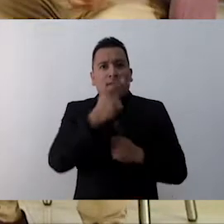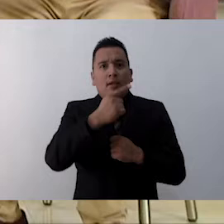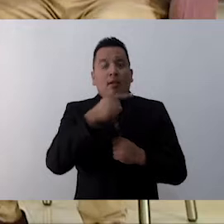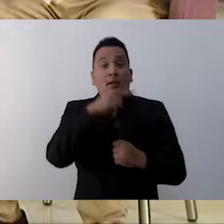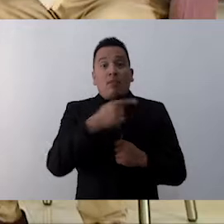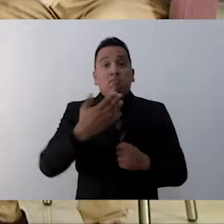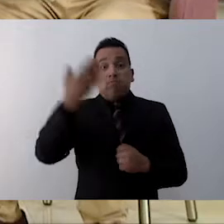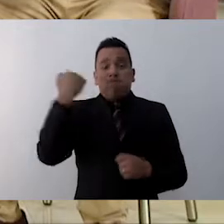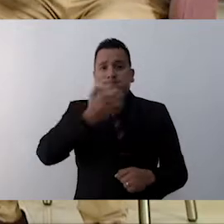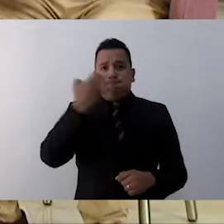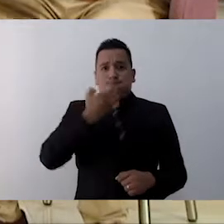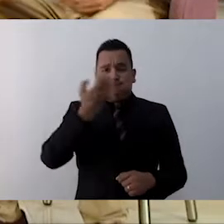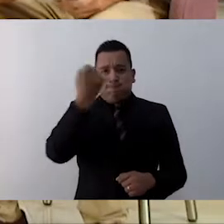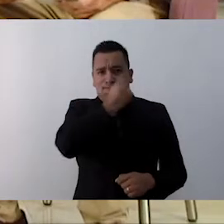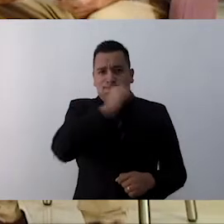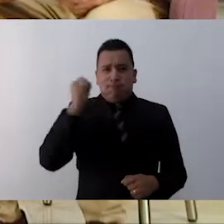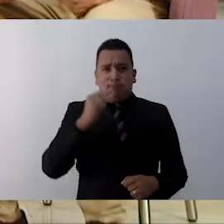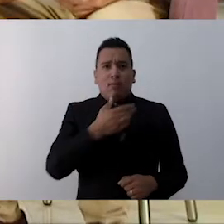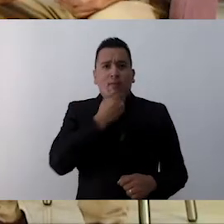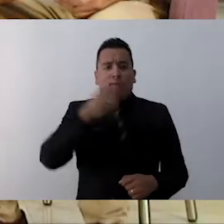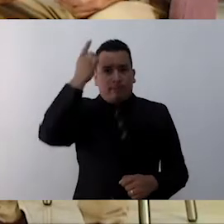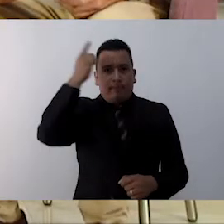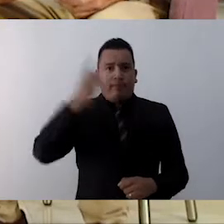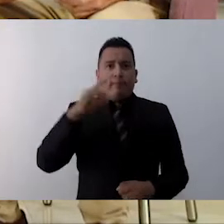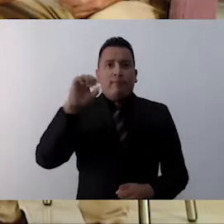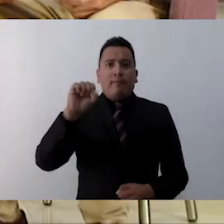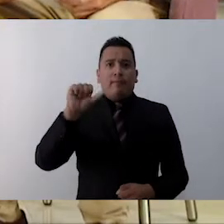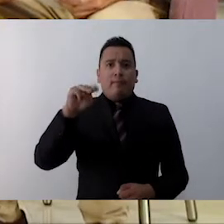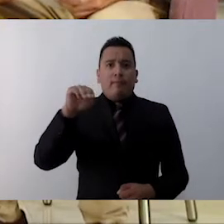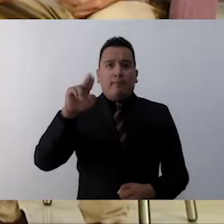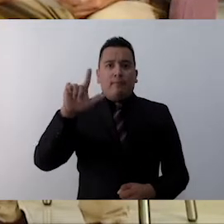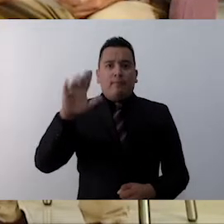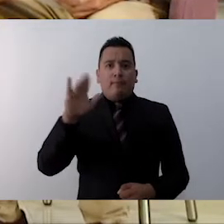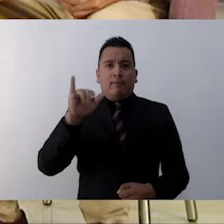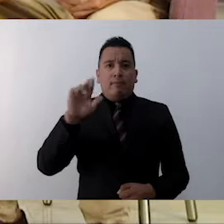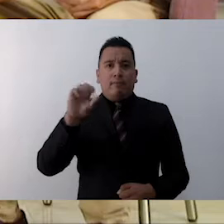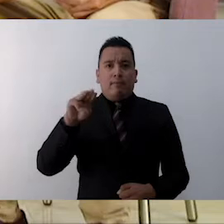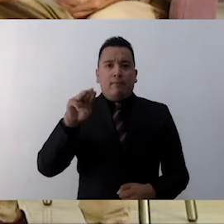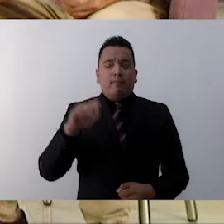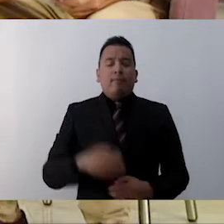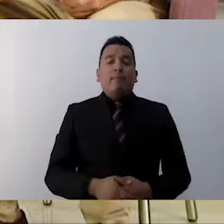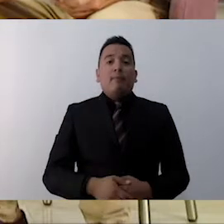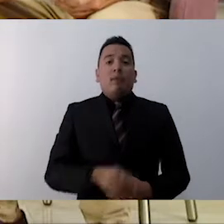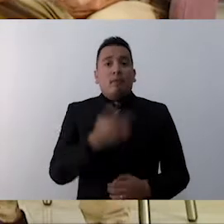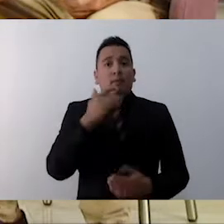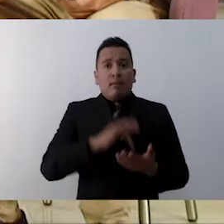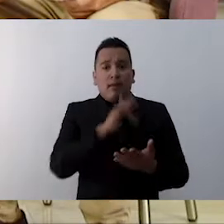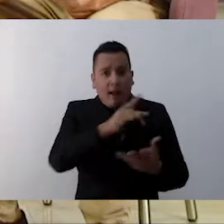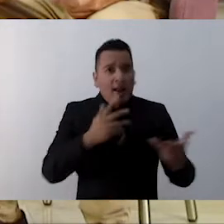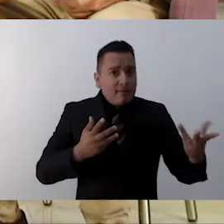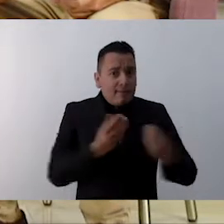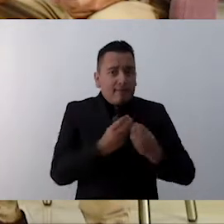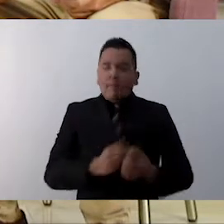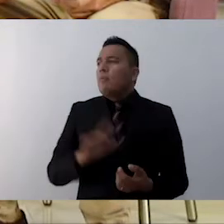distinguido sobre todo por sus méritos académicos, el doctor Samuel Hiram Ramírez Mejía. Muchas gracias por estar aquí con nosotros,